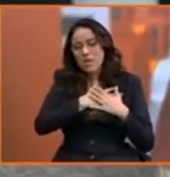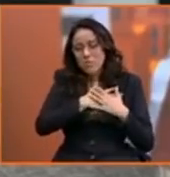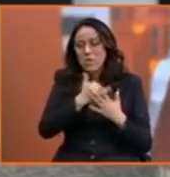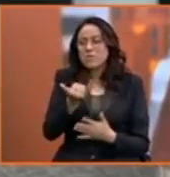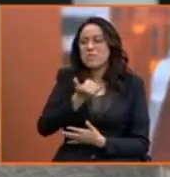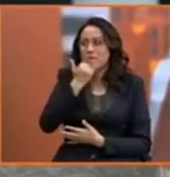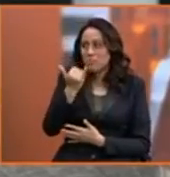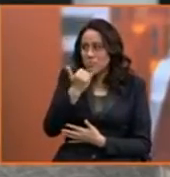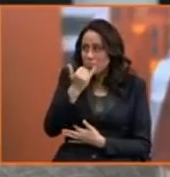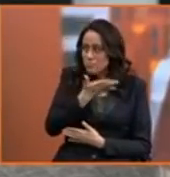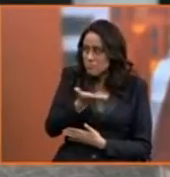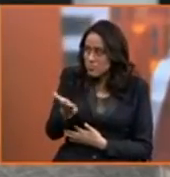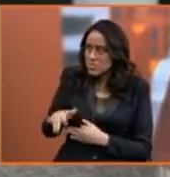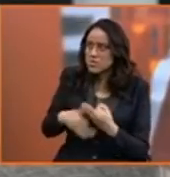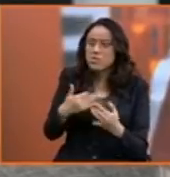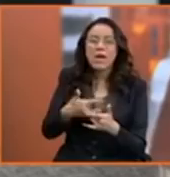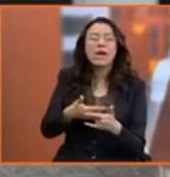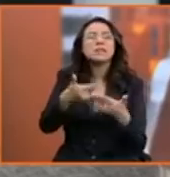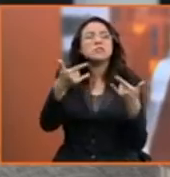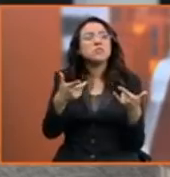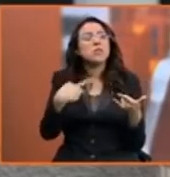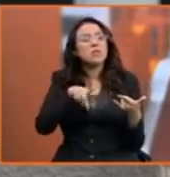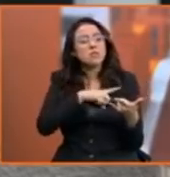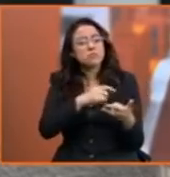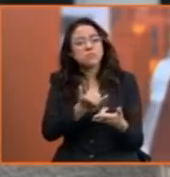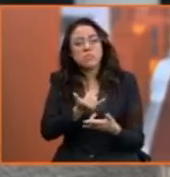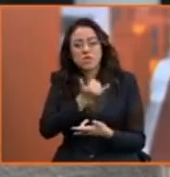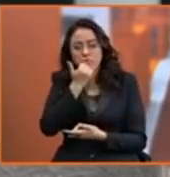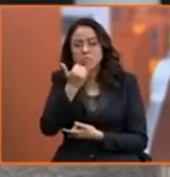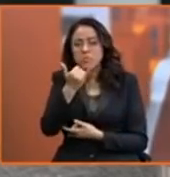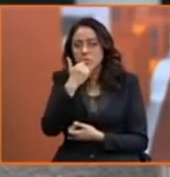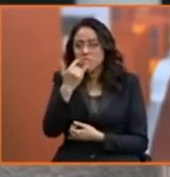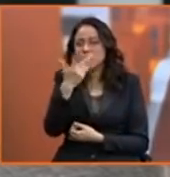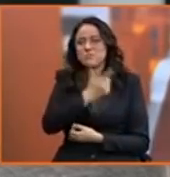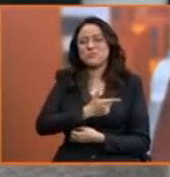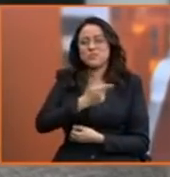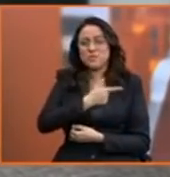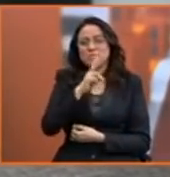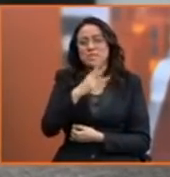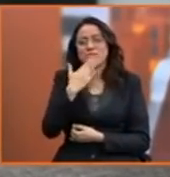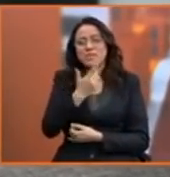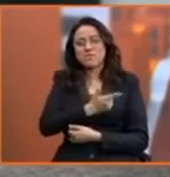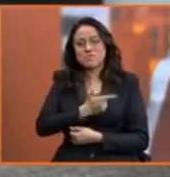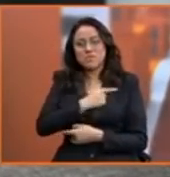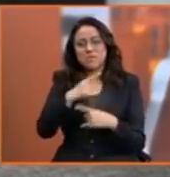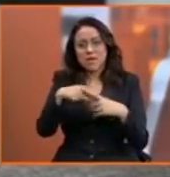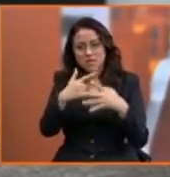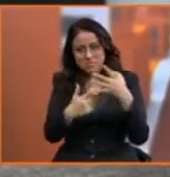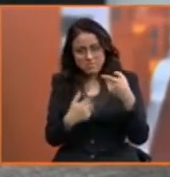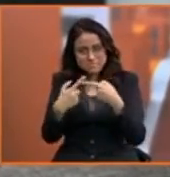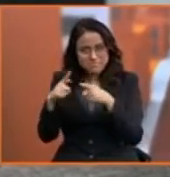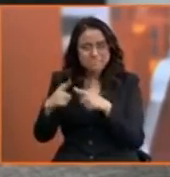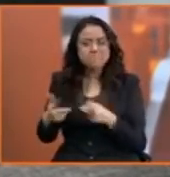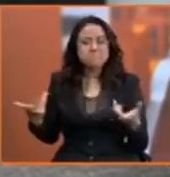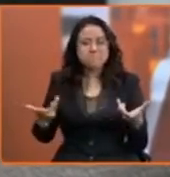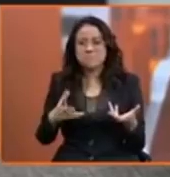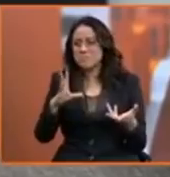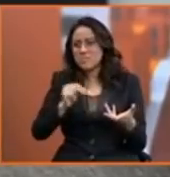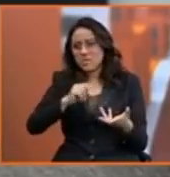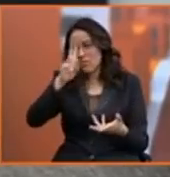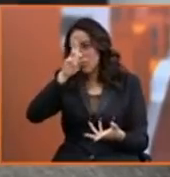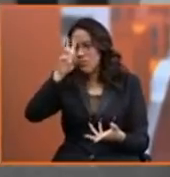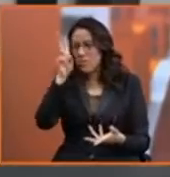perdón, esta historia, este contenido, que me gusta que estemos apostando por otro tipo de contenidos no